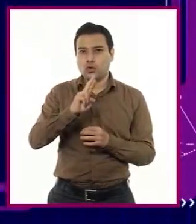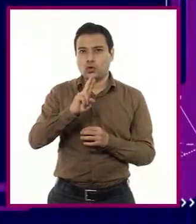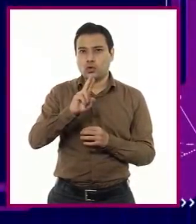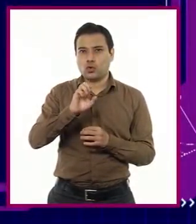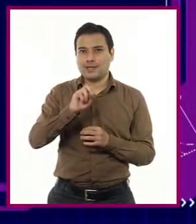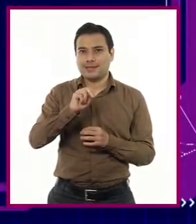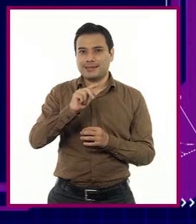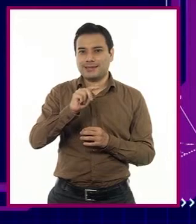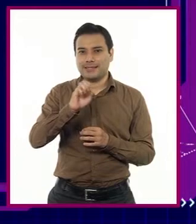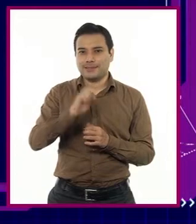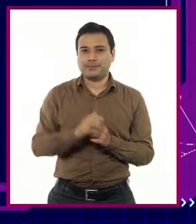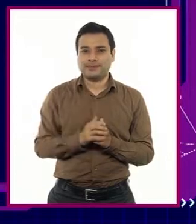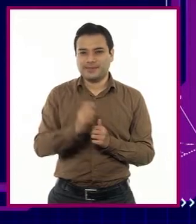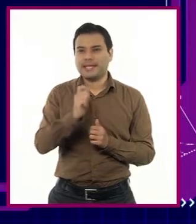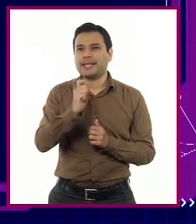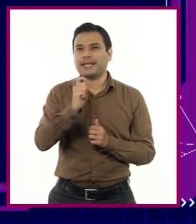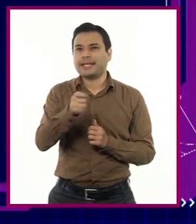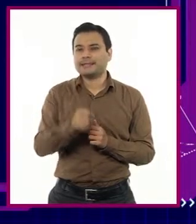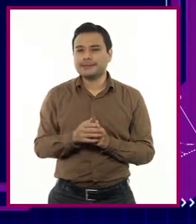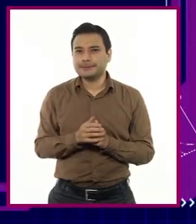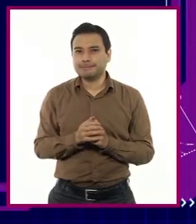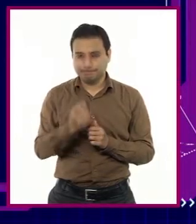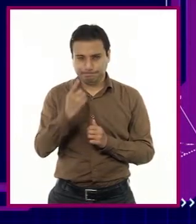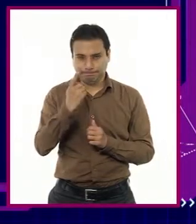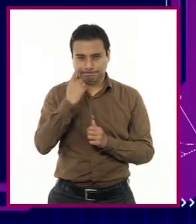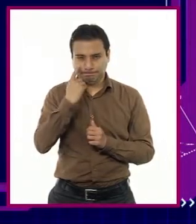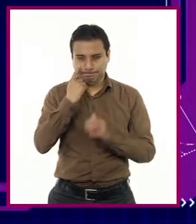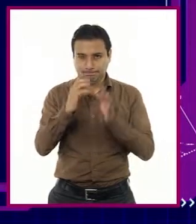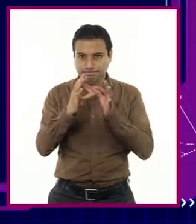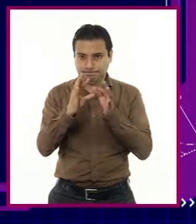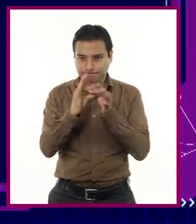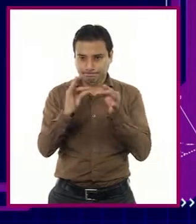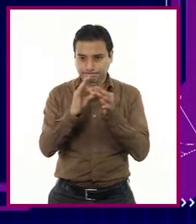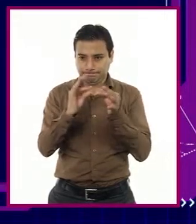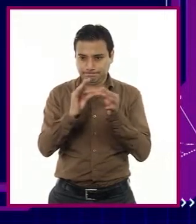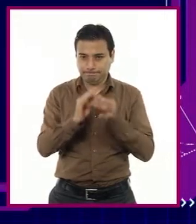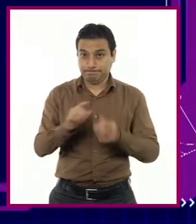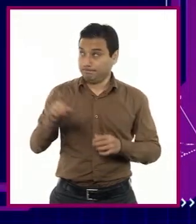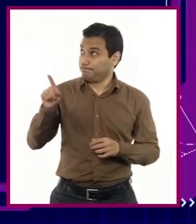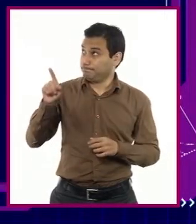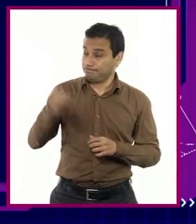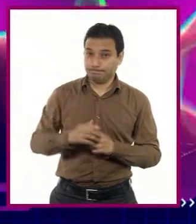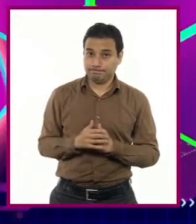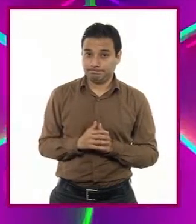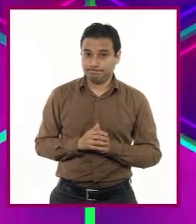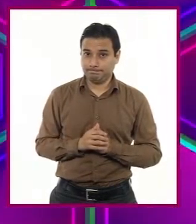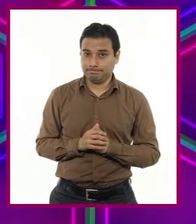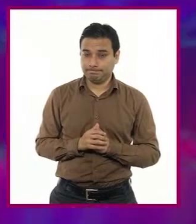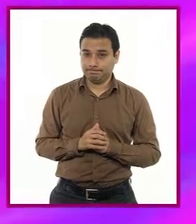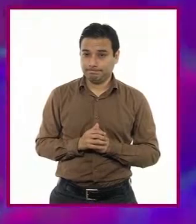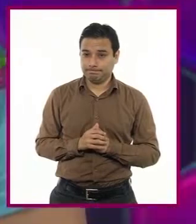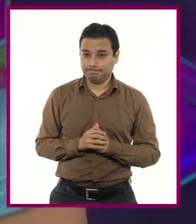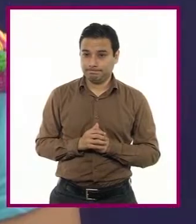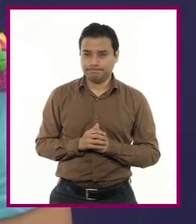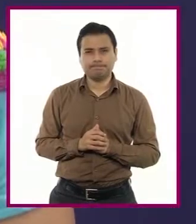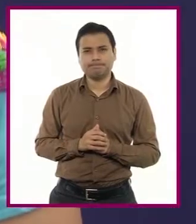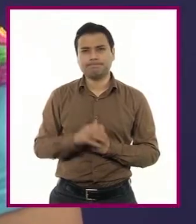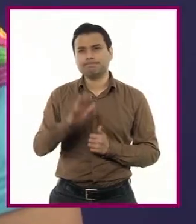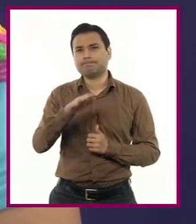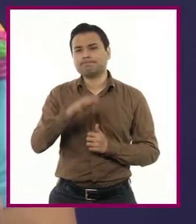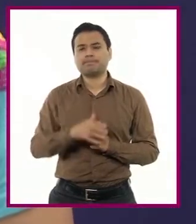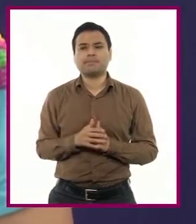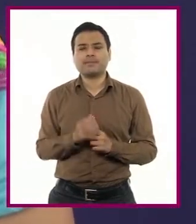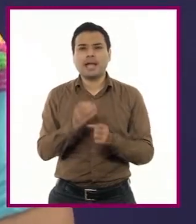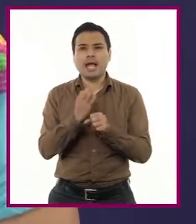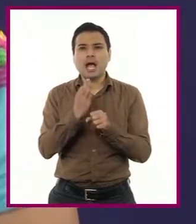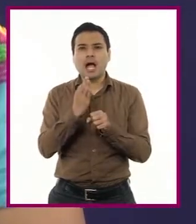aquellas cuyos lados y ángulos correspondientes tienen la misma medida. Maestra Irina, ¿qué le parece si